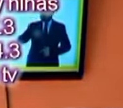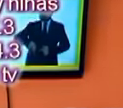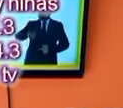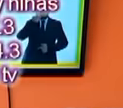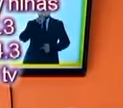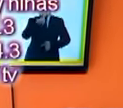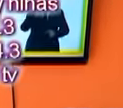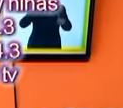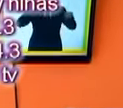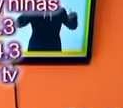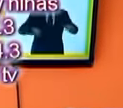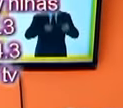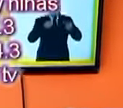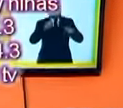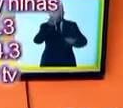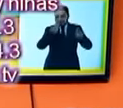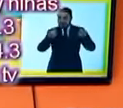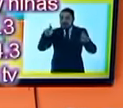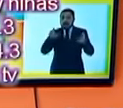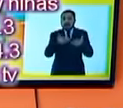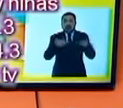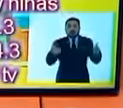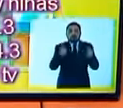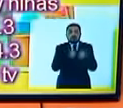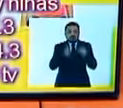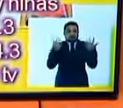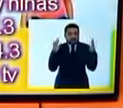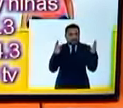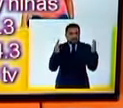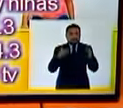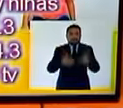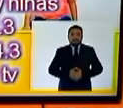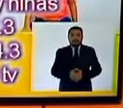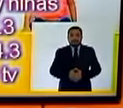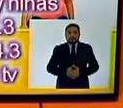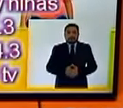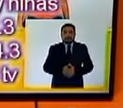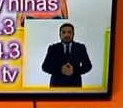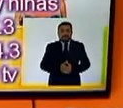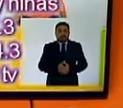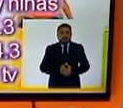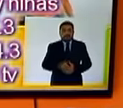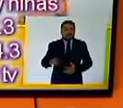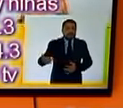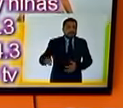Le recomendamos reprogramar su televisor. Por su atención, gracias.